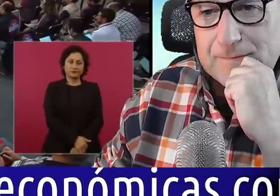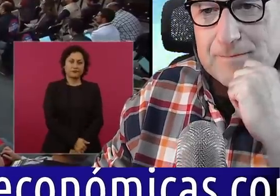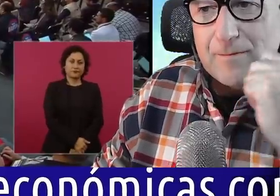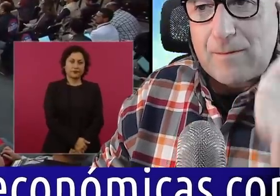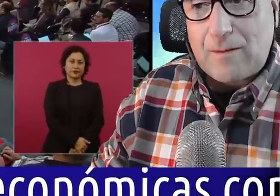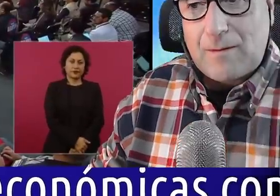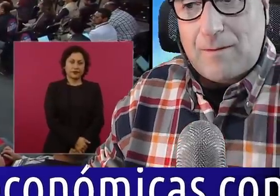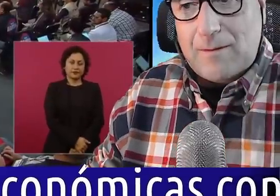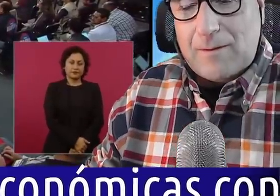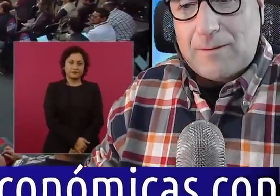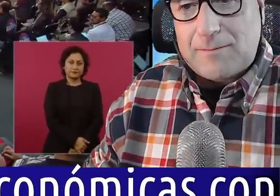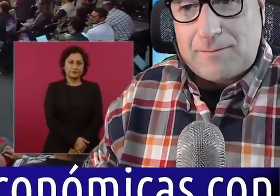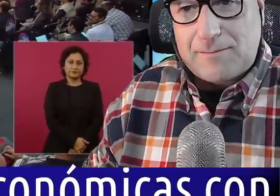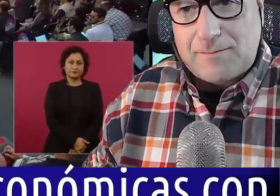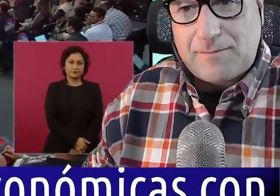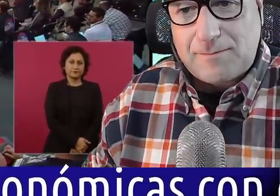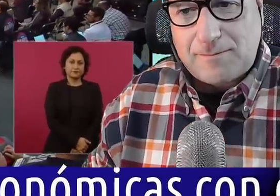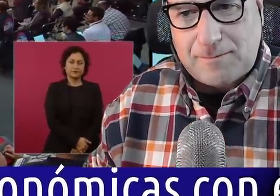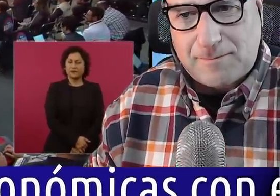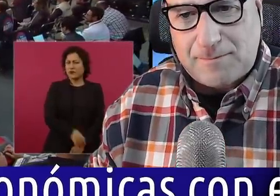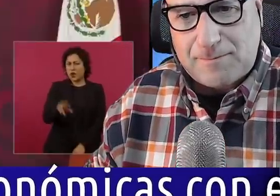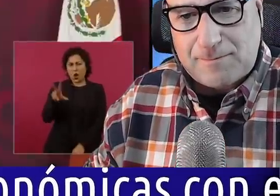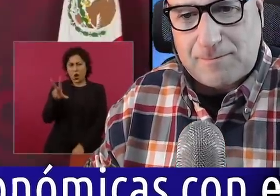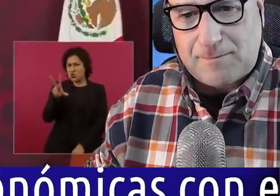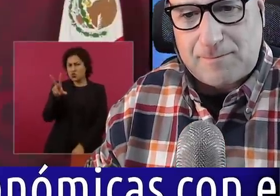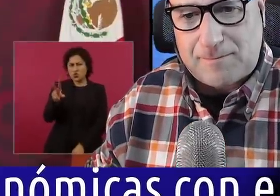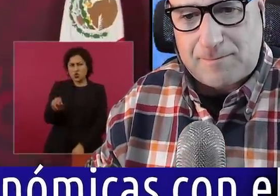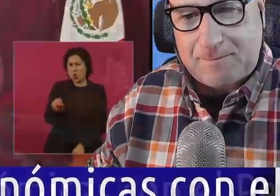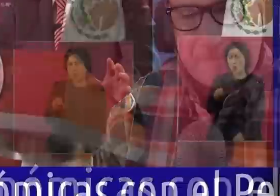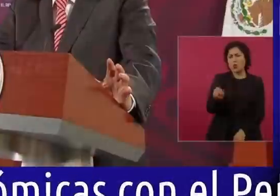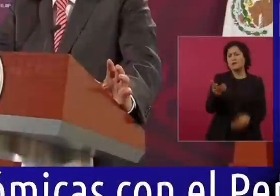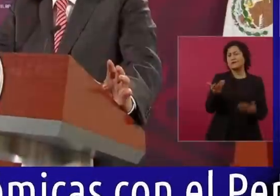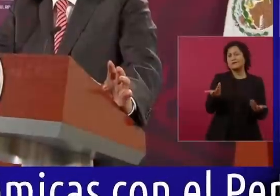No, sencillamente